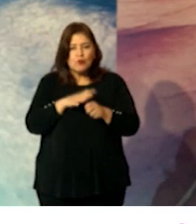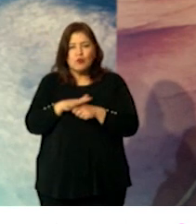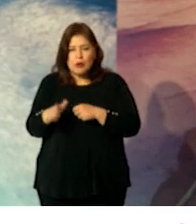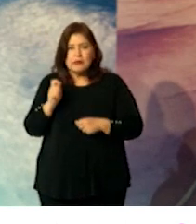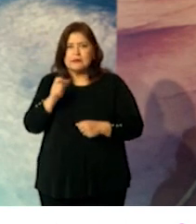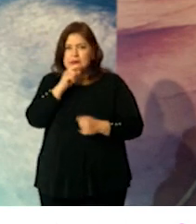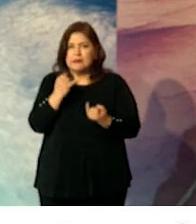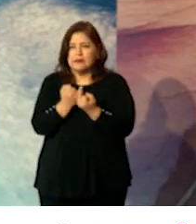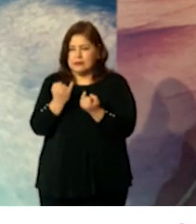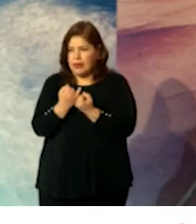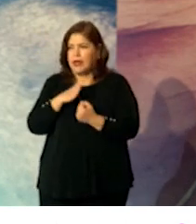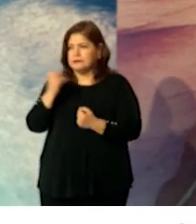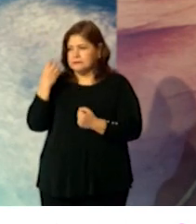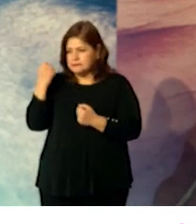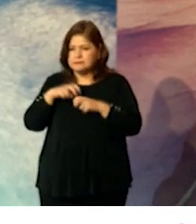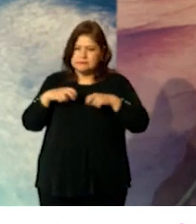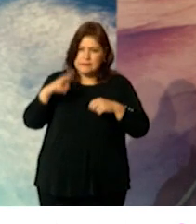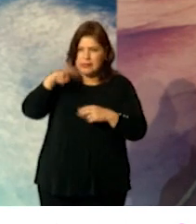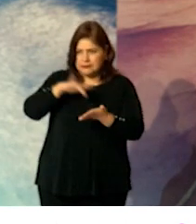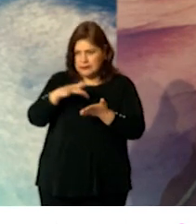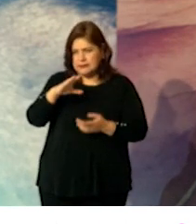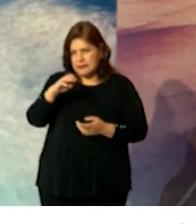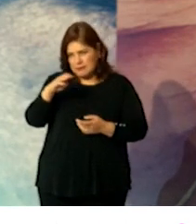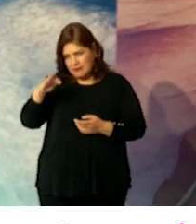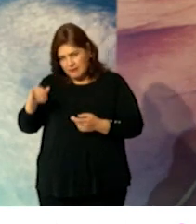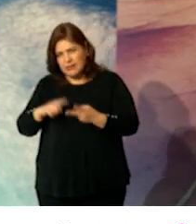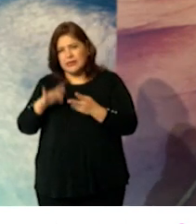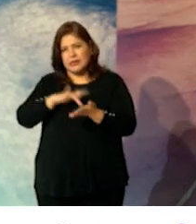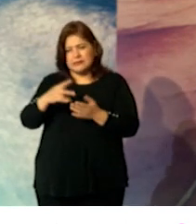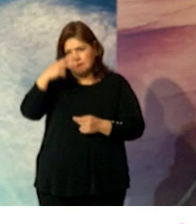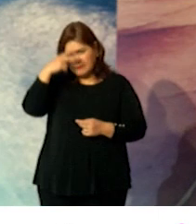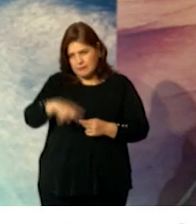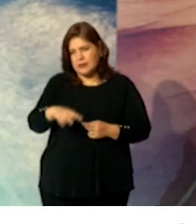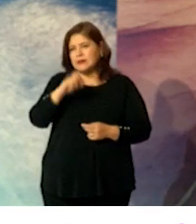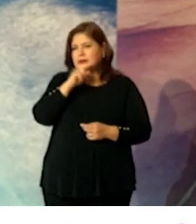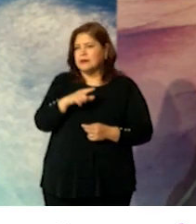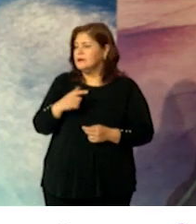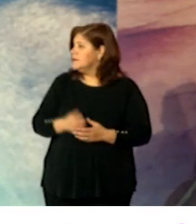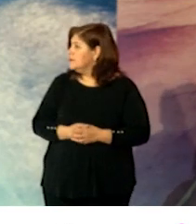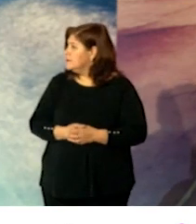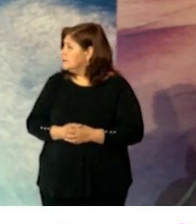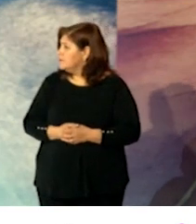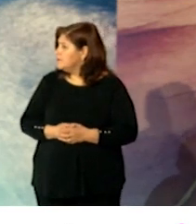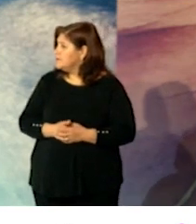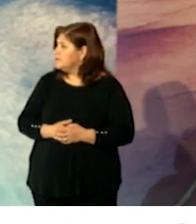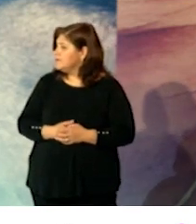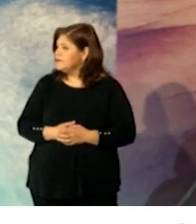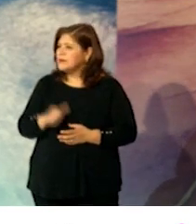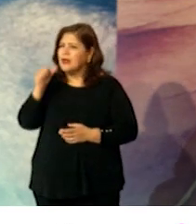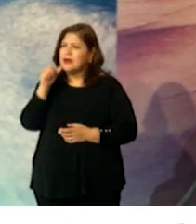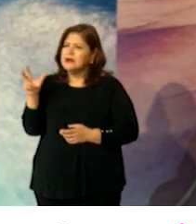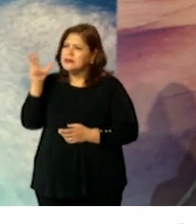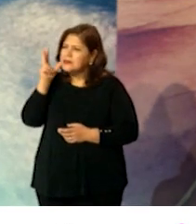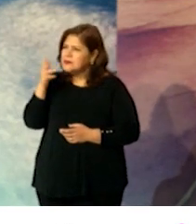una audiencia maravillosa, así que gracias al CEMEFI y gracias a México que pone otra vez el listón en primera línea. Antier, yo no